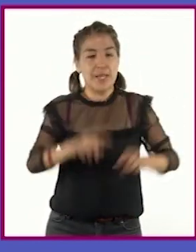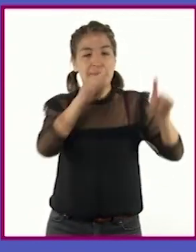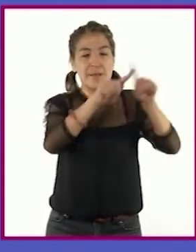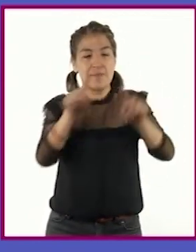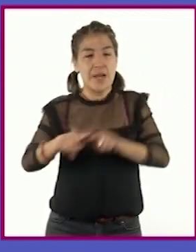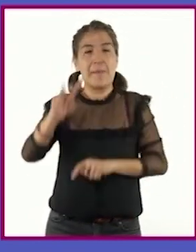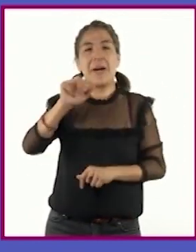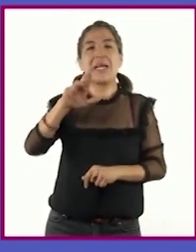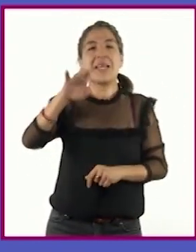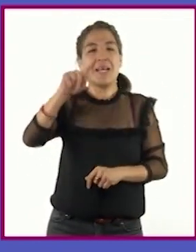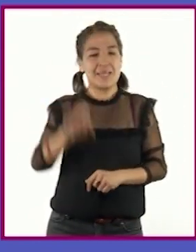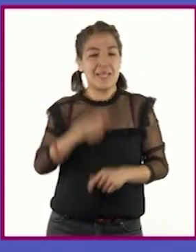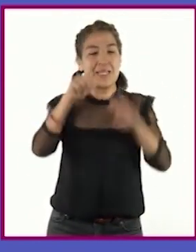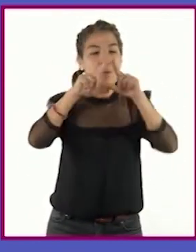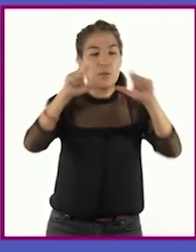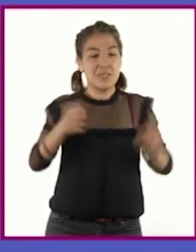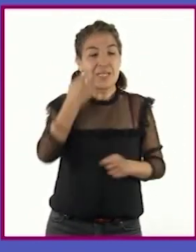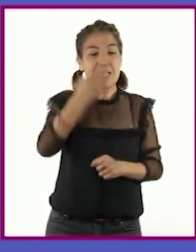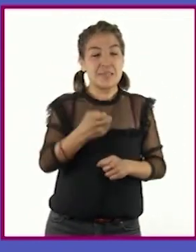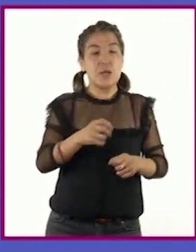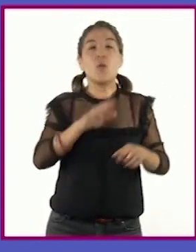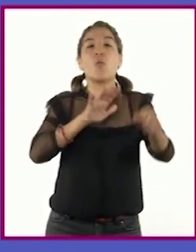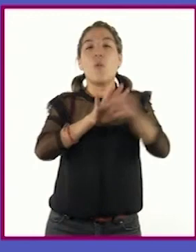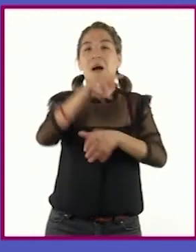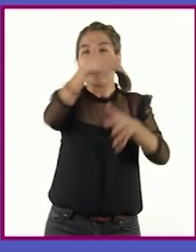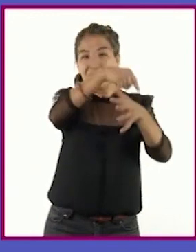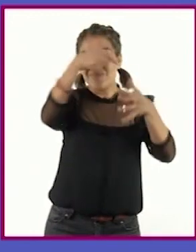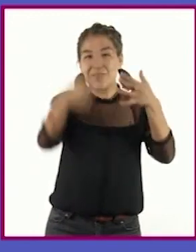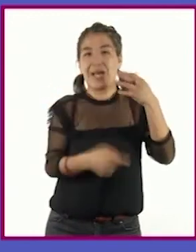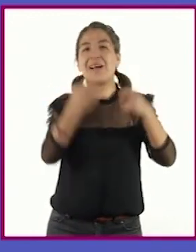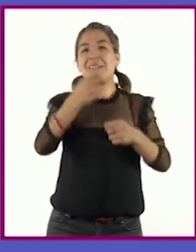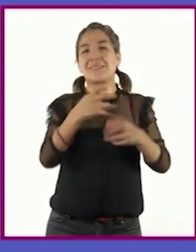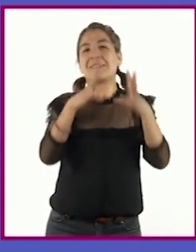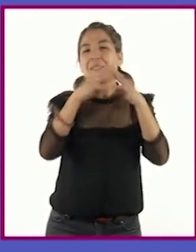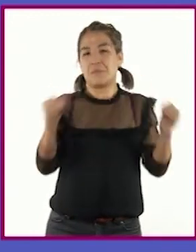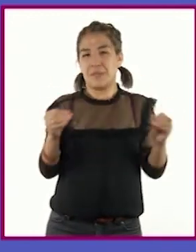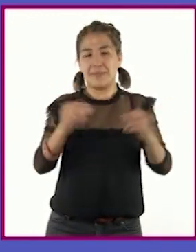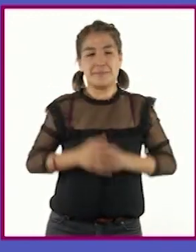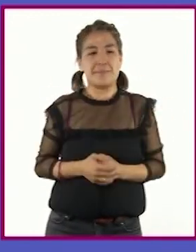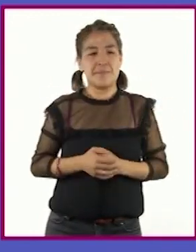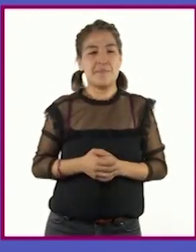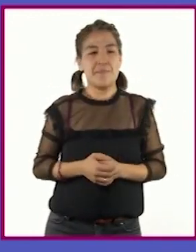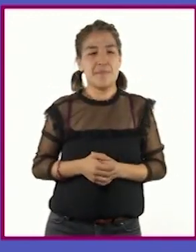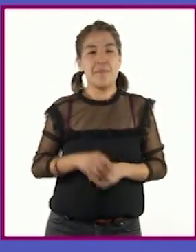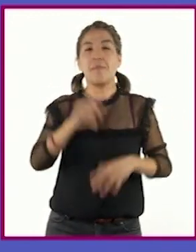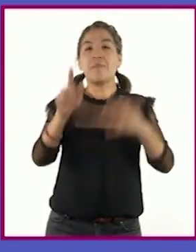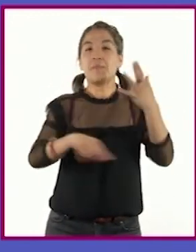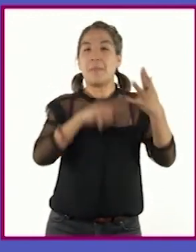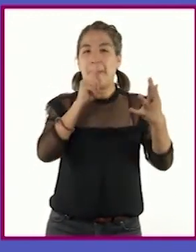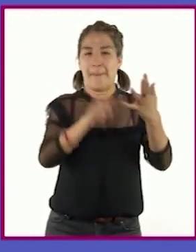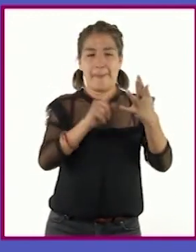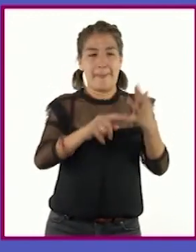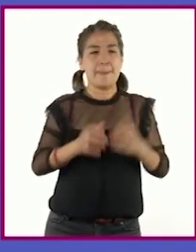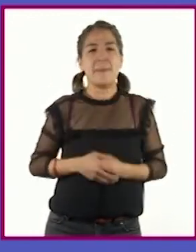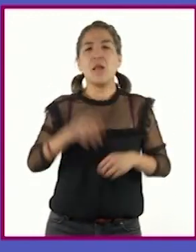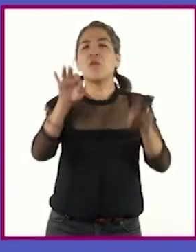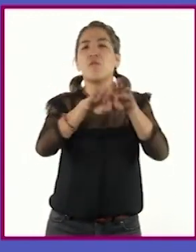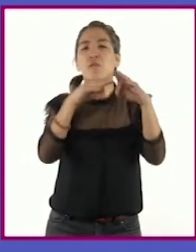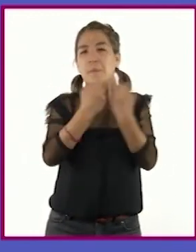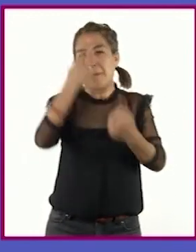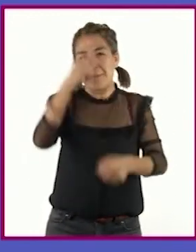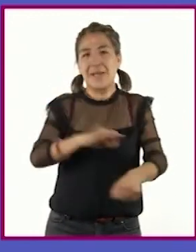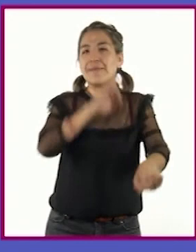variantes lingüísticas por su grado de riesgo de desaparición. Quinto, una vez que estudiamos las formas de defender